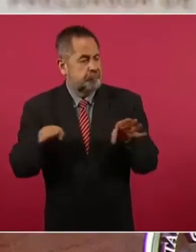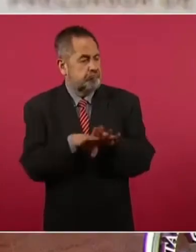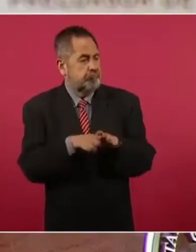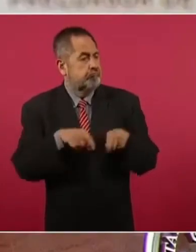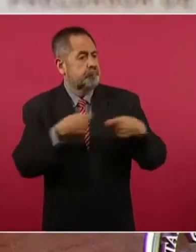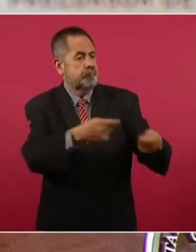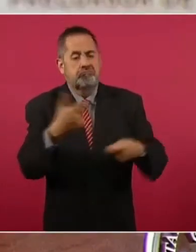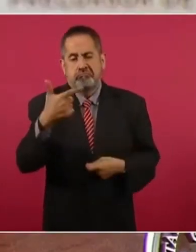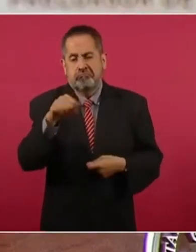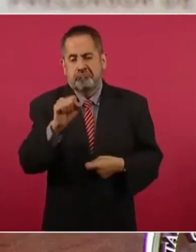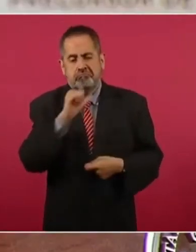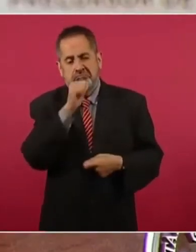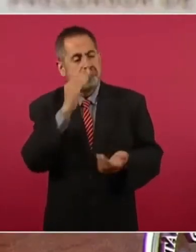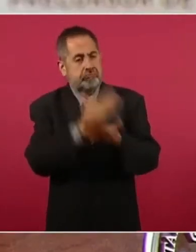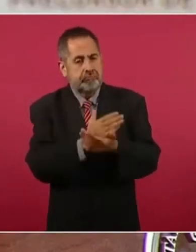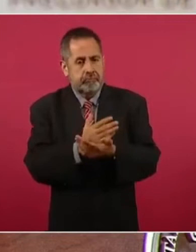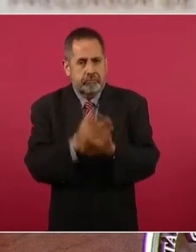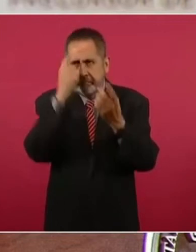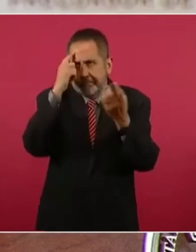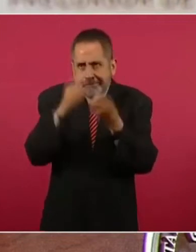O sea,